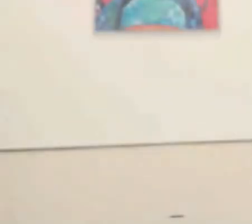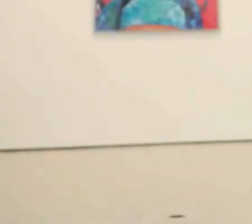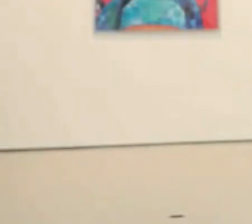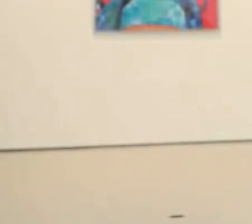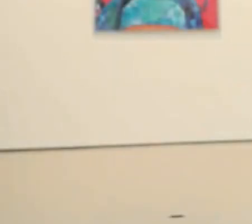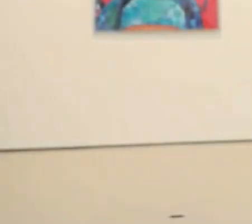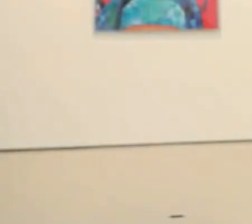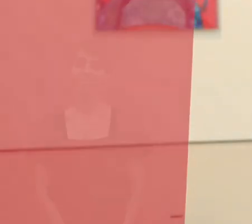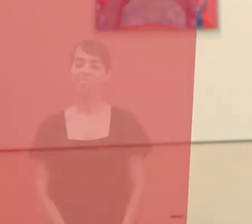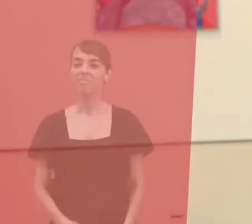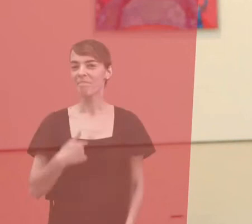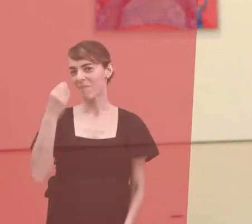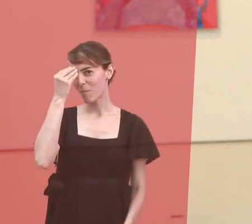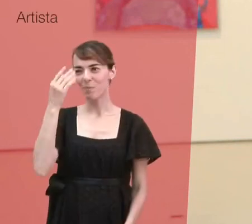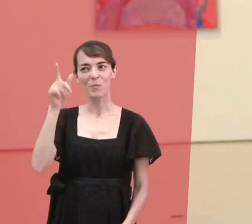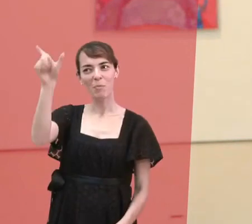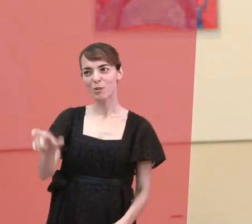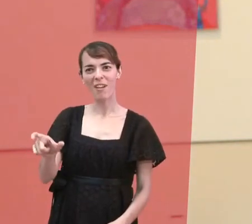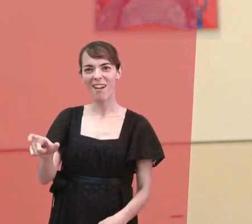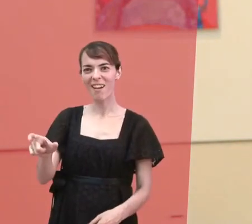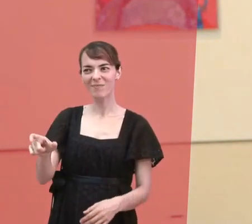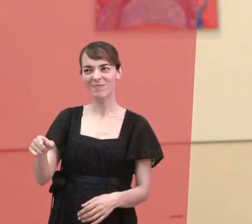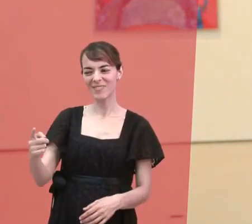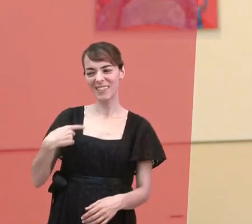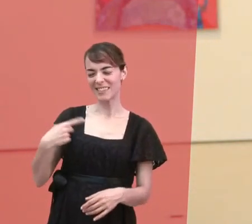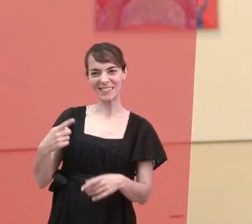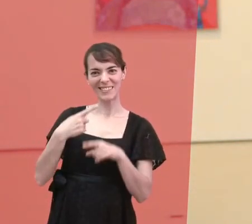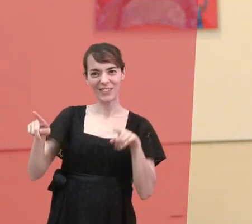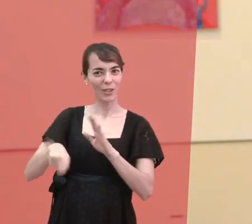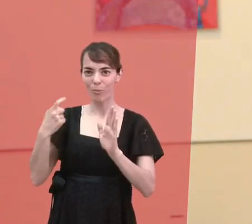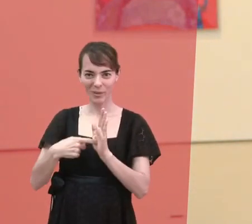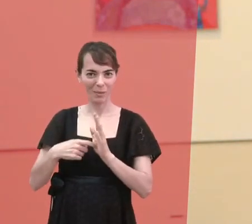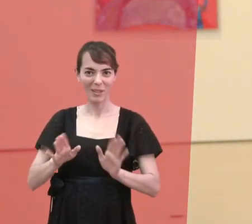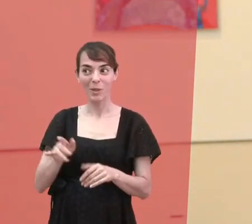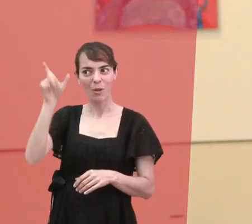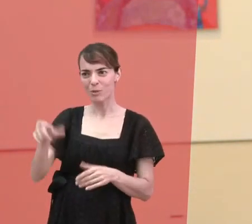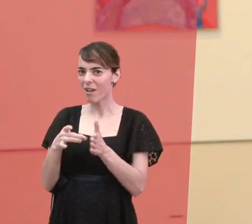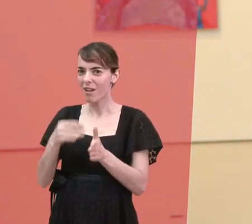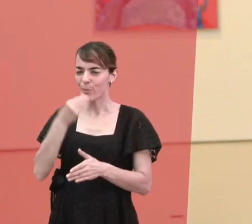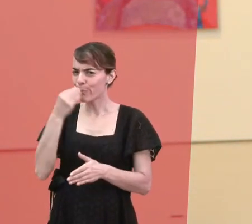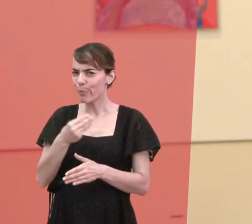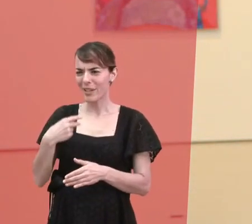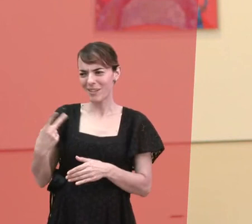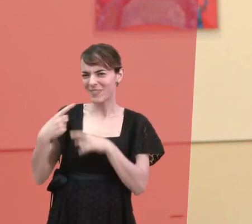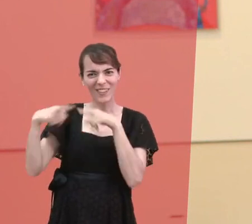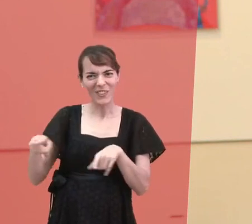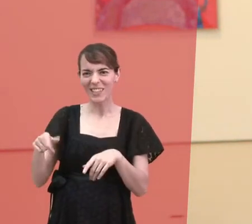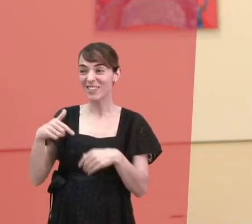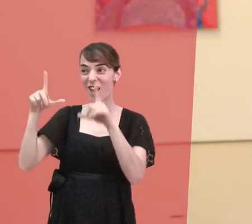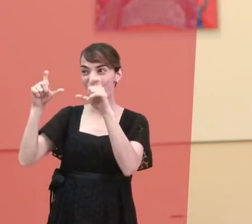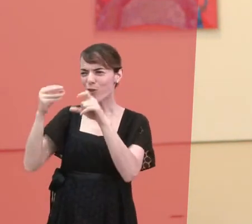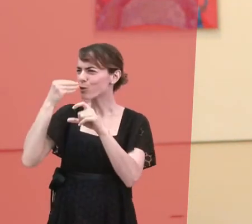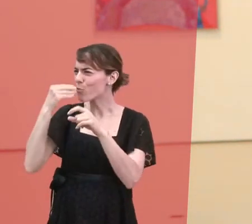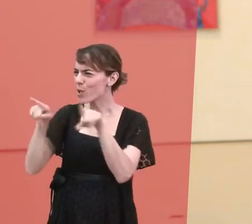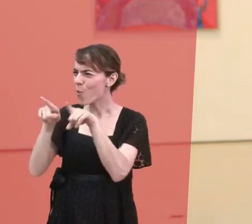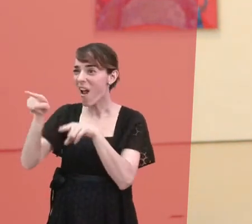Pues, para mí hay uno que es completamente distinto que yo, pero como es tan bueno y es tan diferente y yo